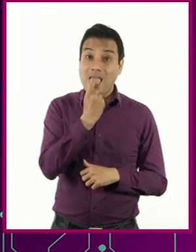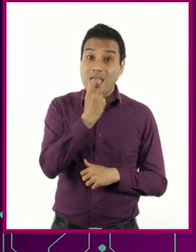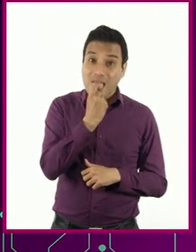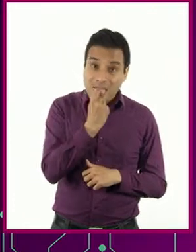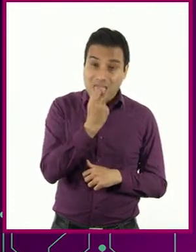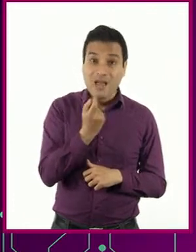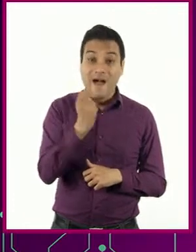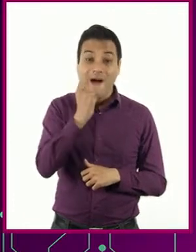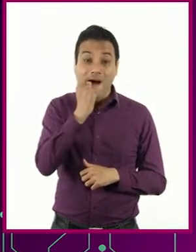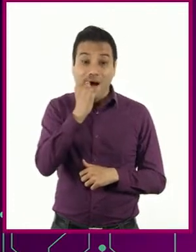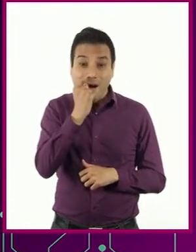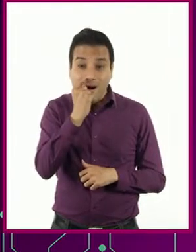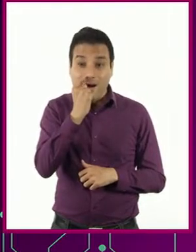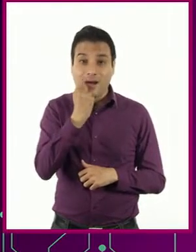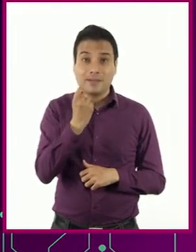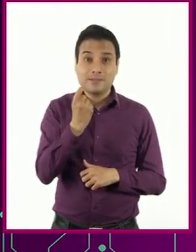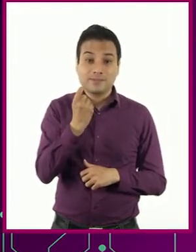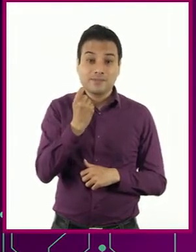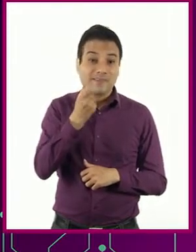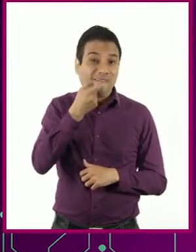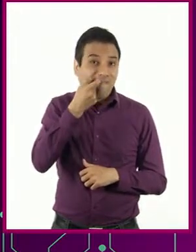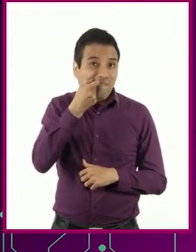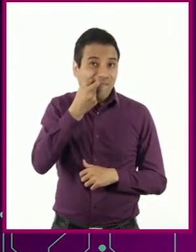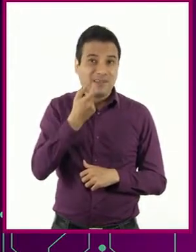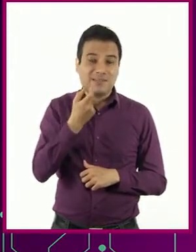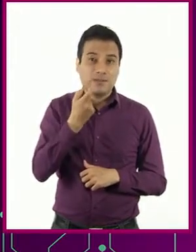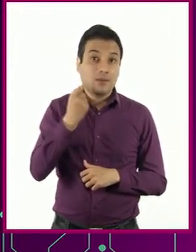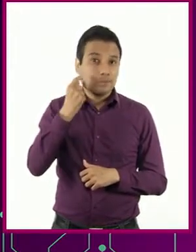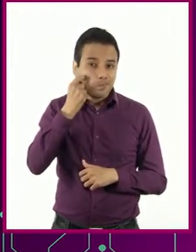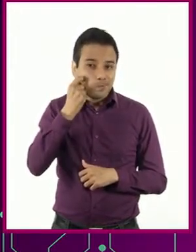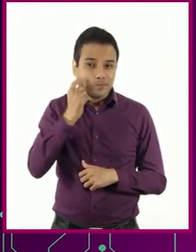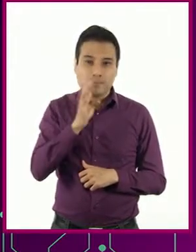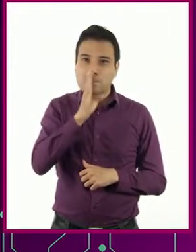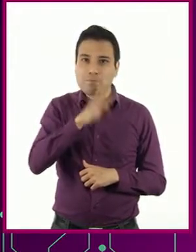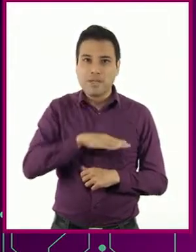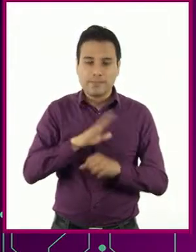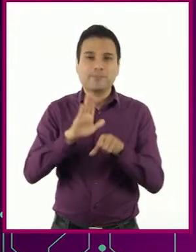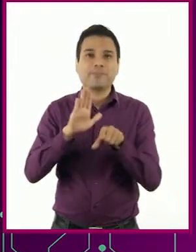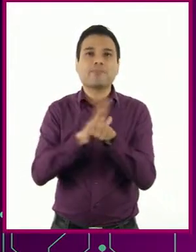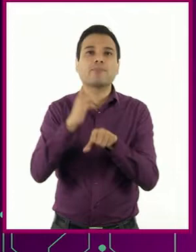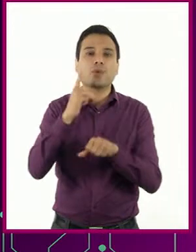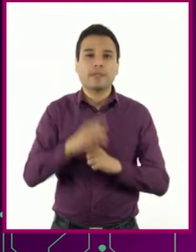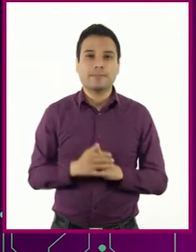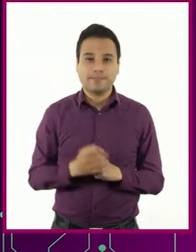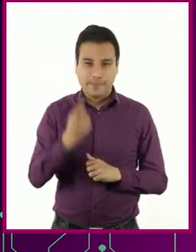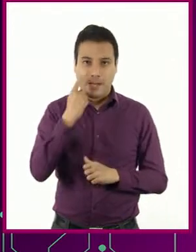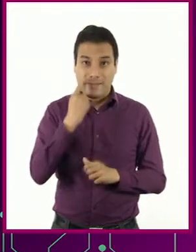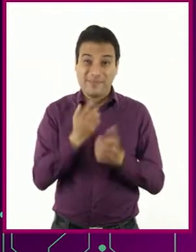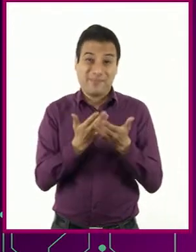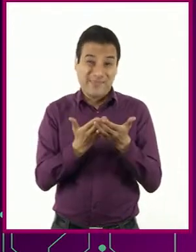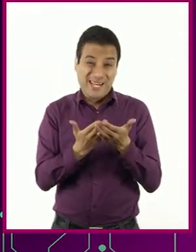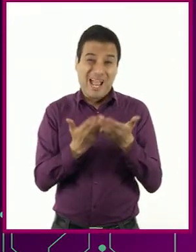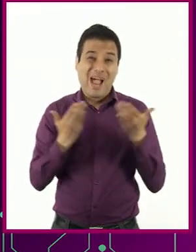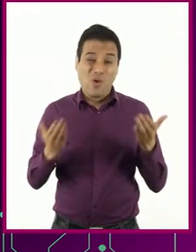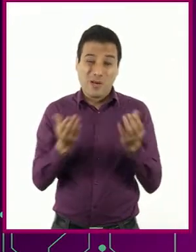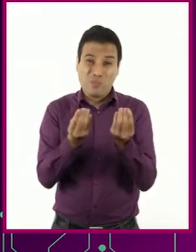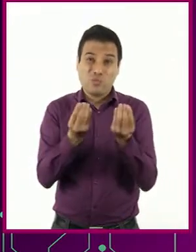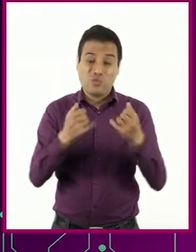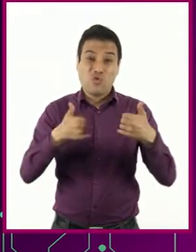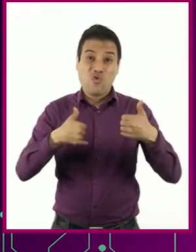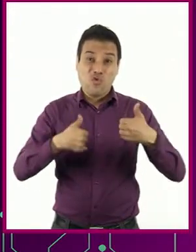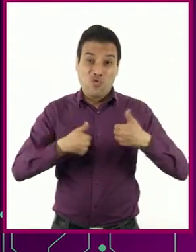lengua, labios, frenillo y mejillas? Pues, desgraciadamente, en la actualidad, muchos